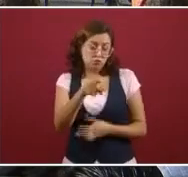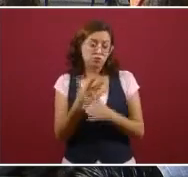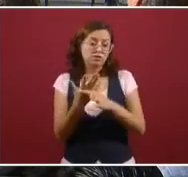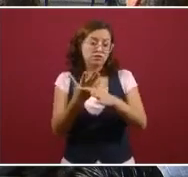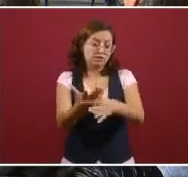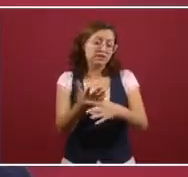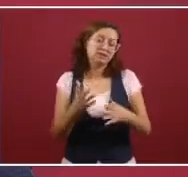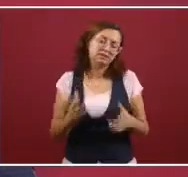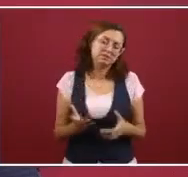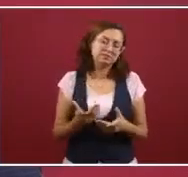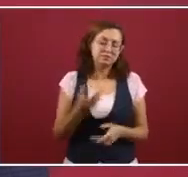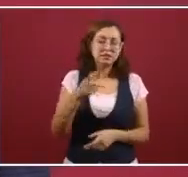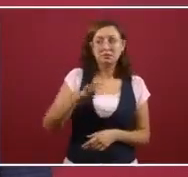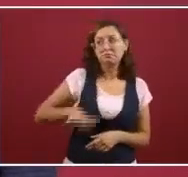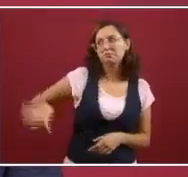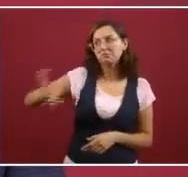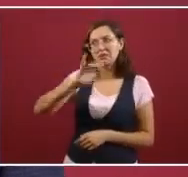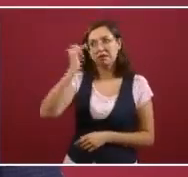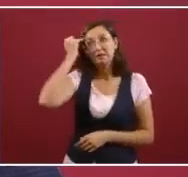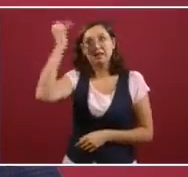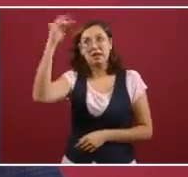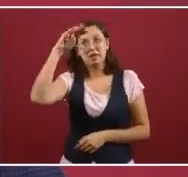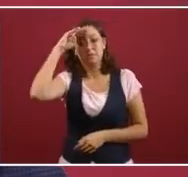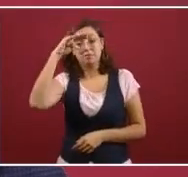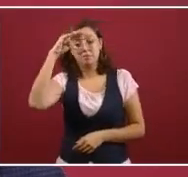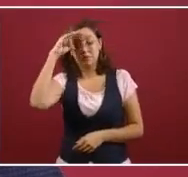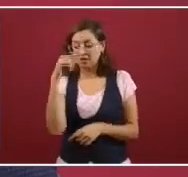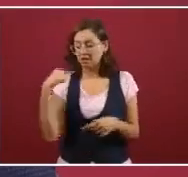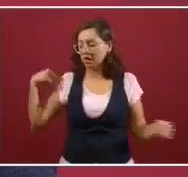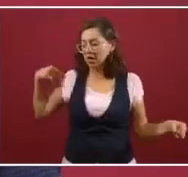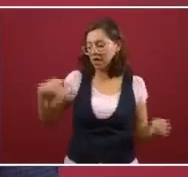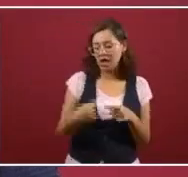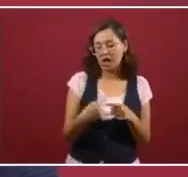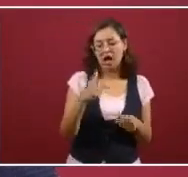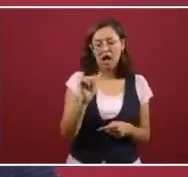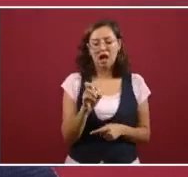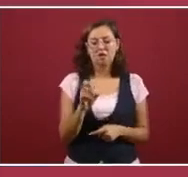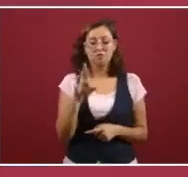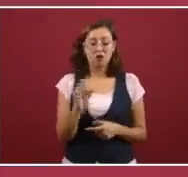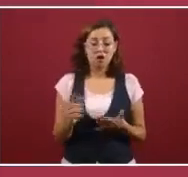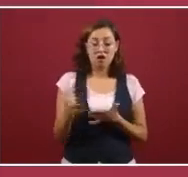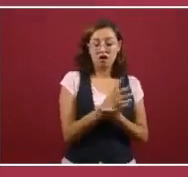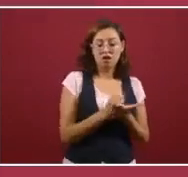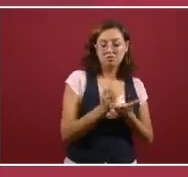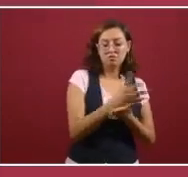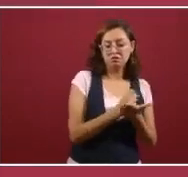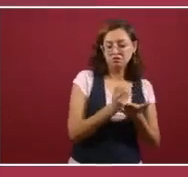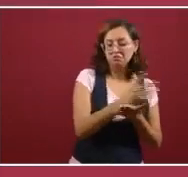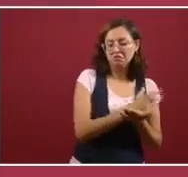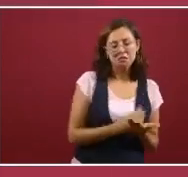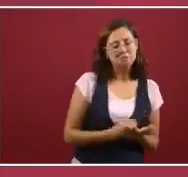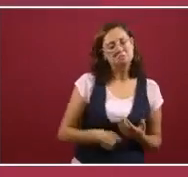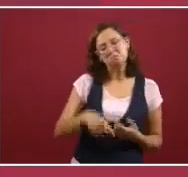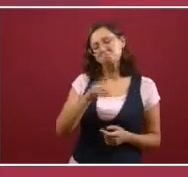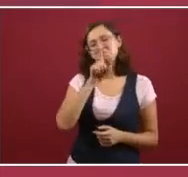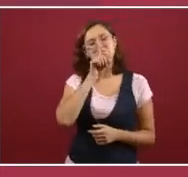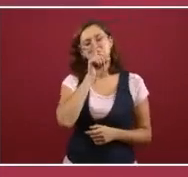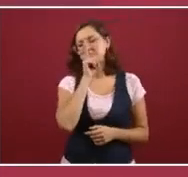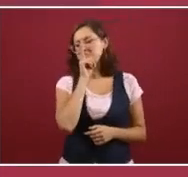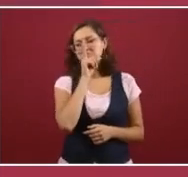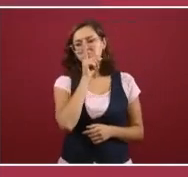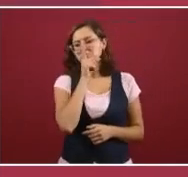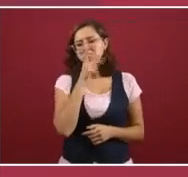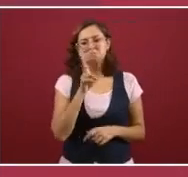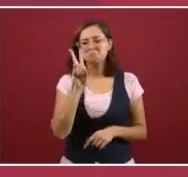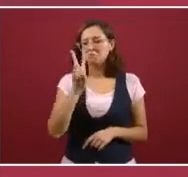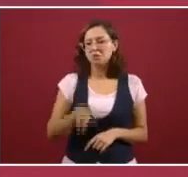de que las utilidades han ido creciendo en el tiempo de las Afores. La verdad es que es al contrario. O sea, un poco lo que señalaba yo en